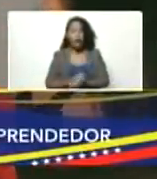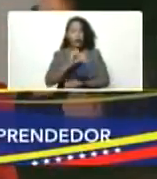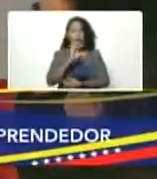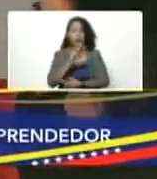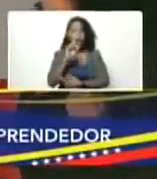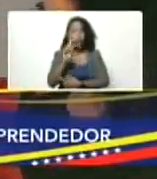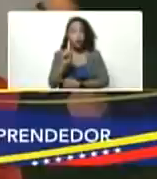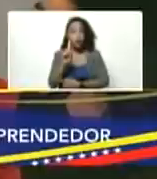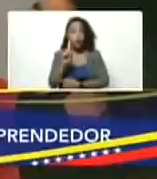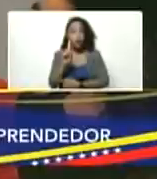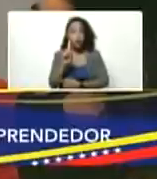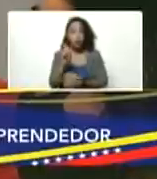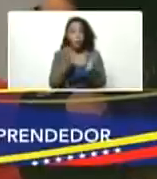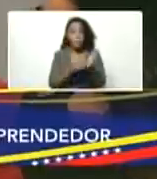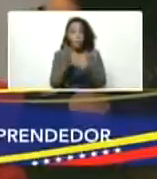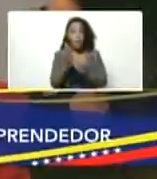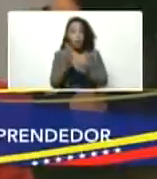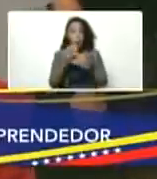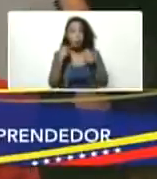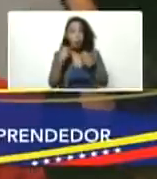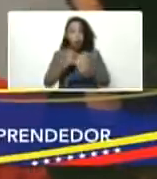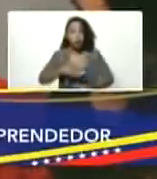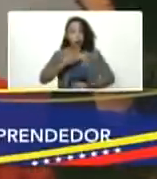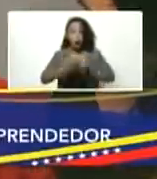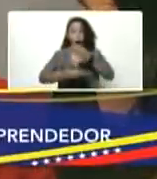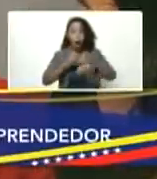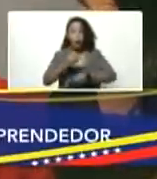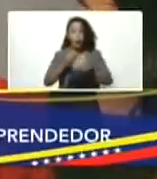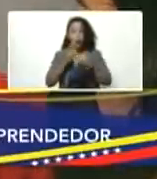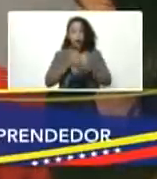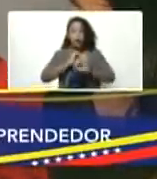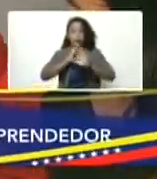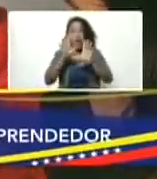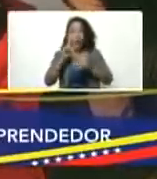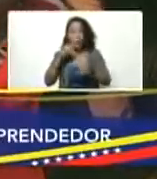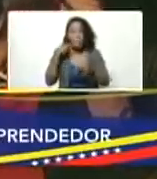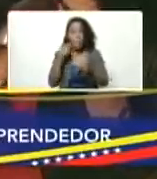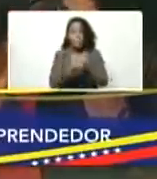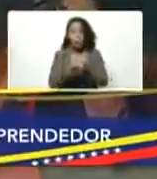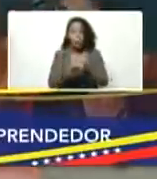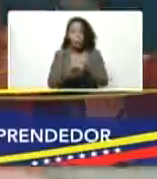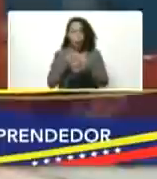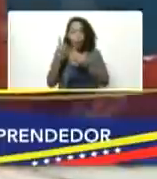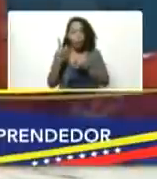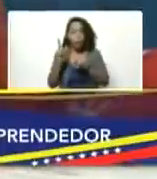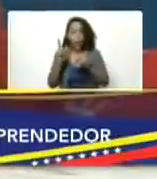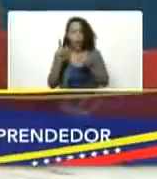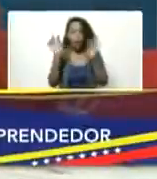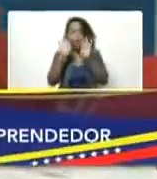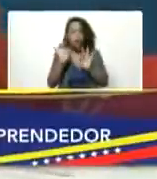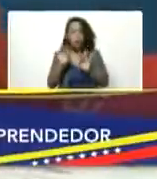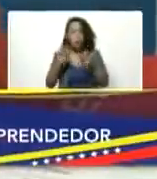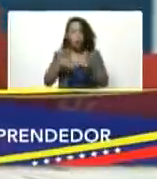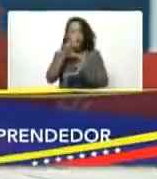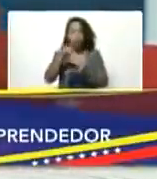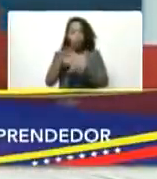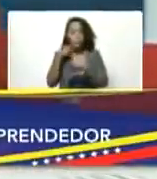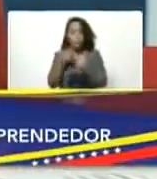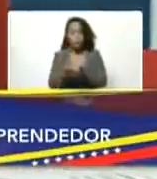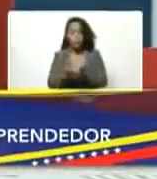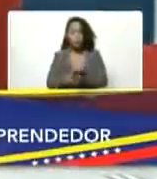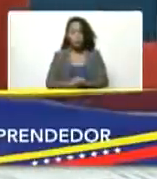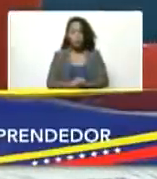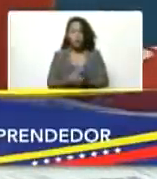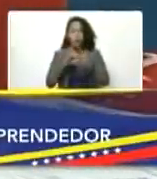de marzo para que puedan ejercer su declaración y pagar sus tributos al Fisco Nacional. Pague sus impuestos. Que